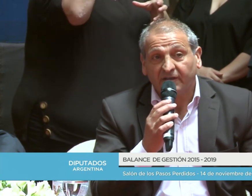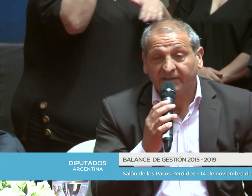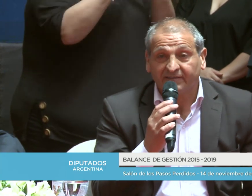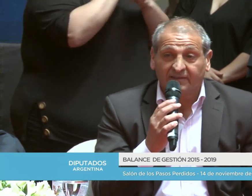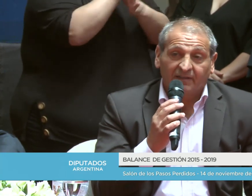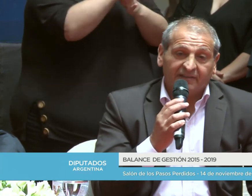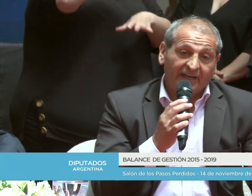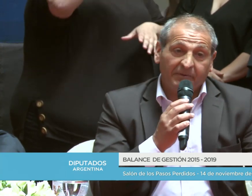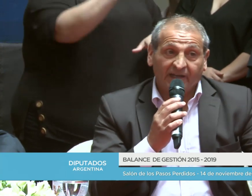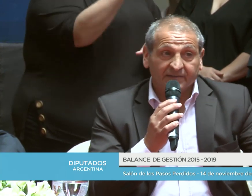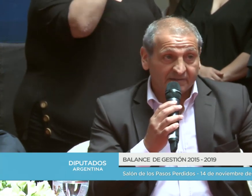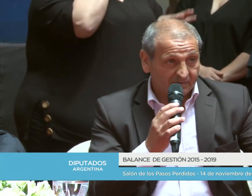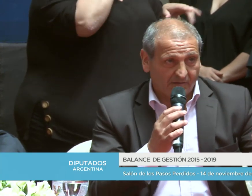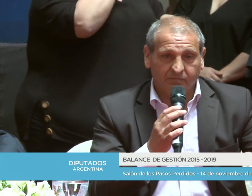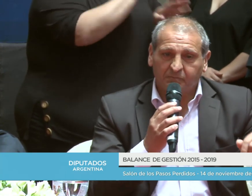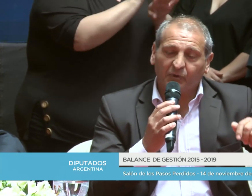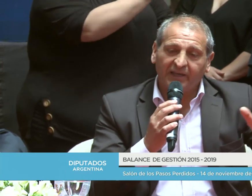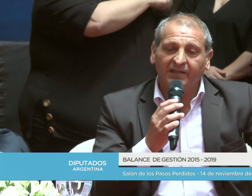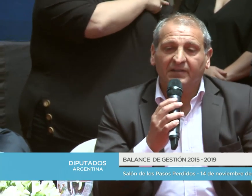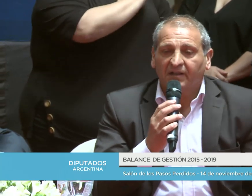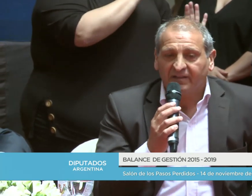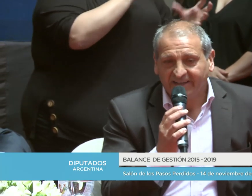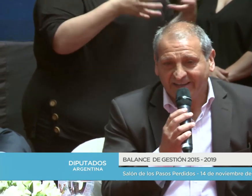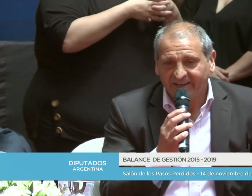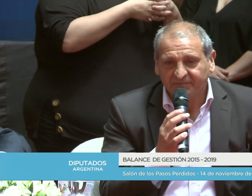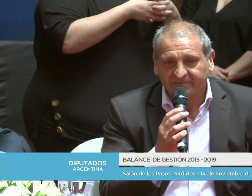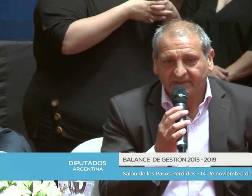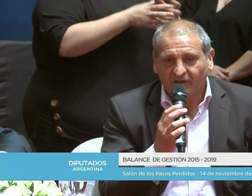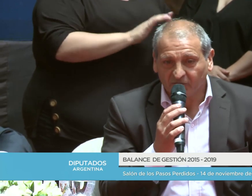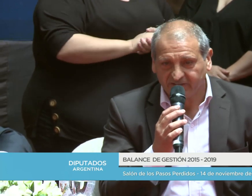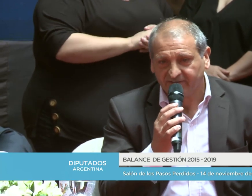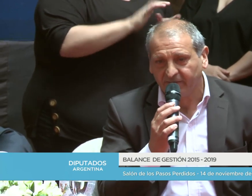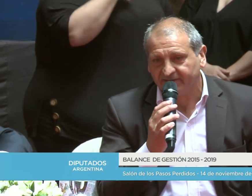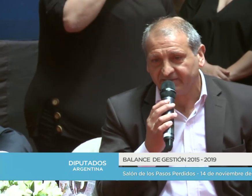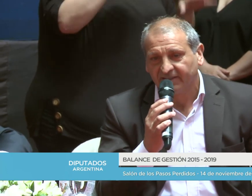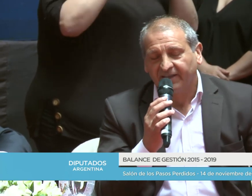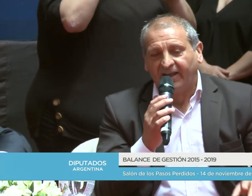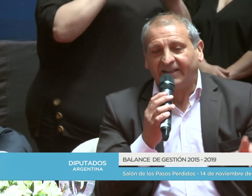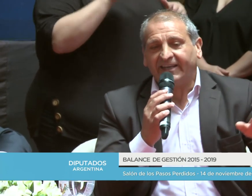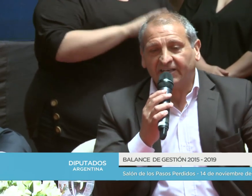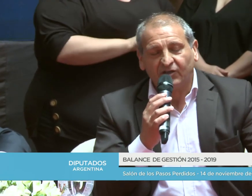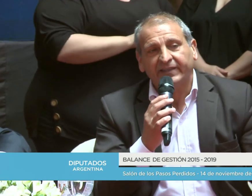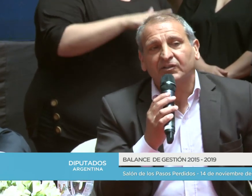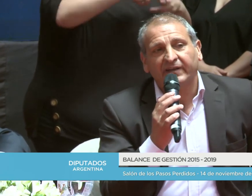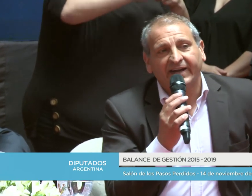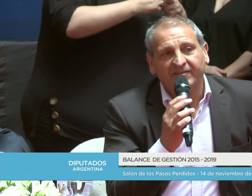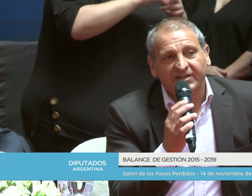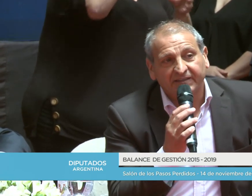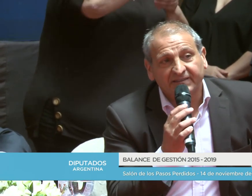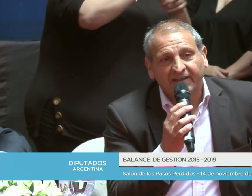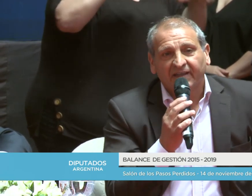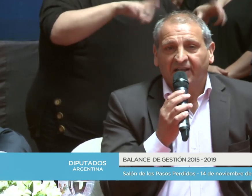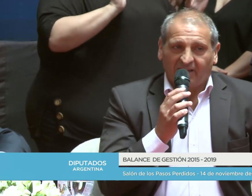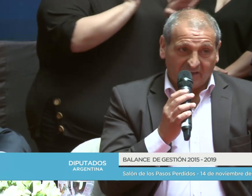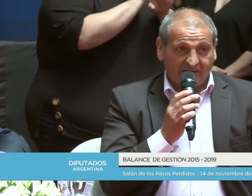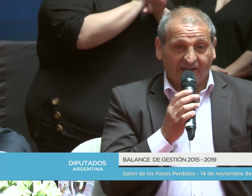jugadores, quizás del capitán, por ahí de, como se dice a veces, el técnico adentro de la cancha.